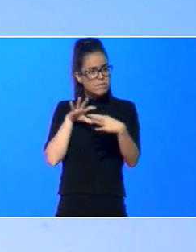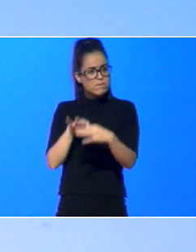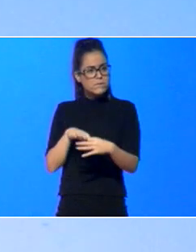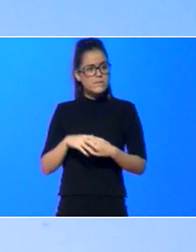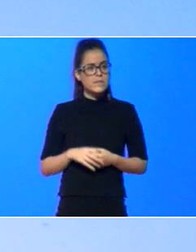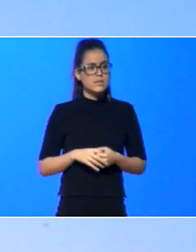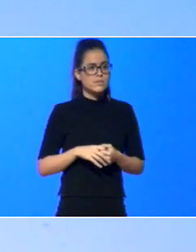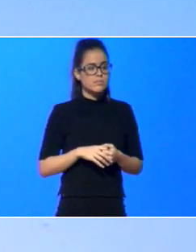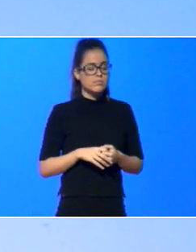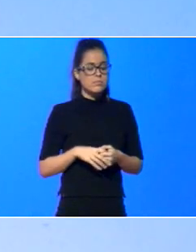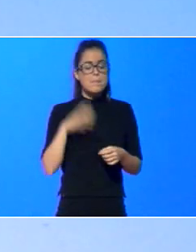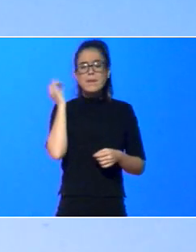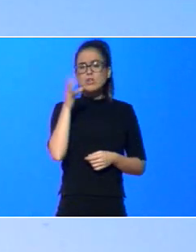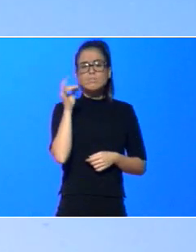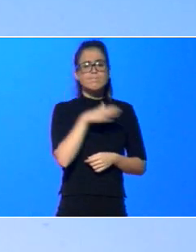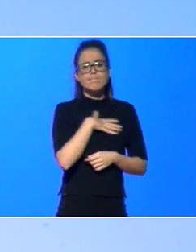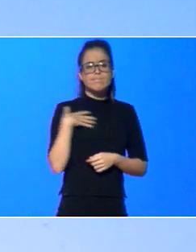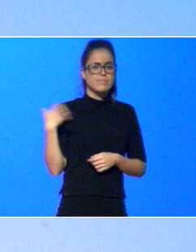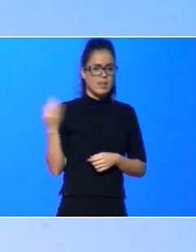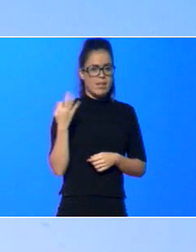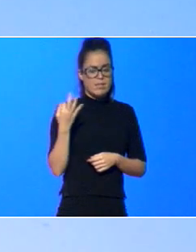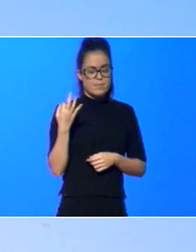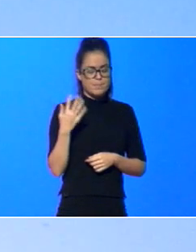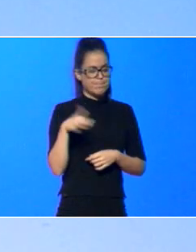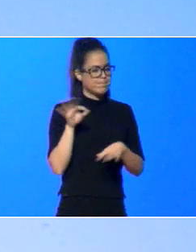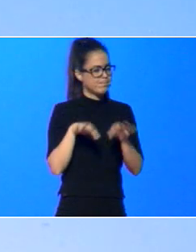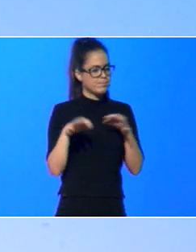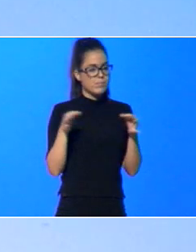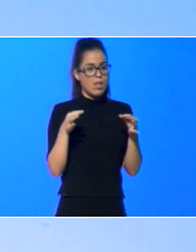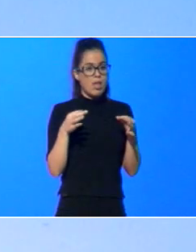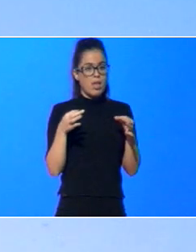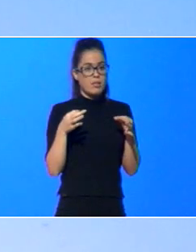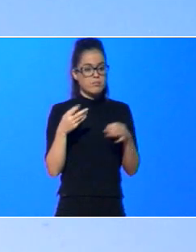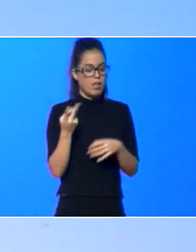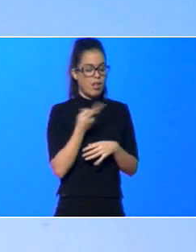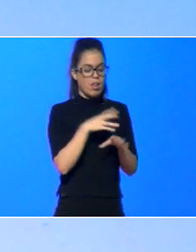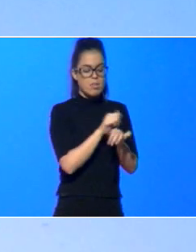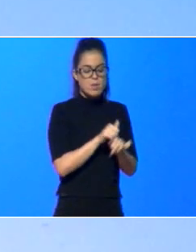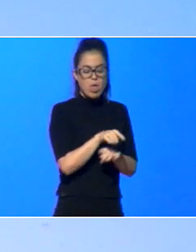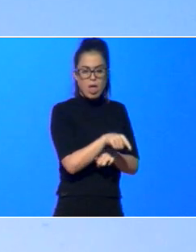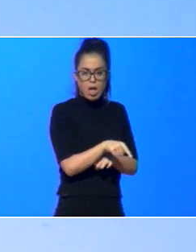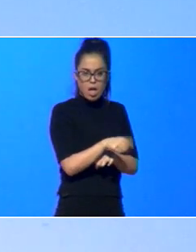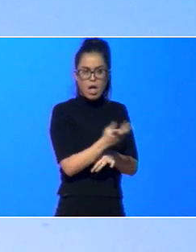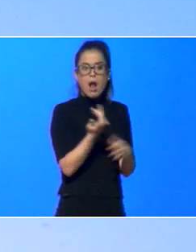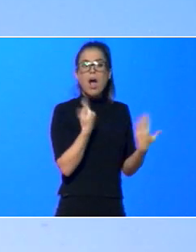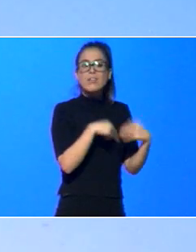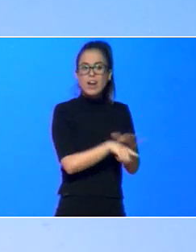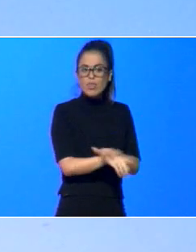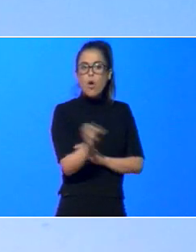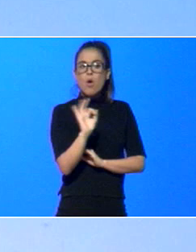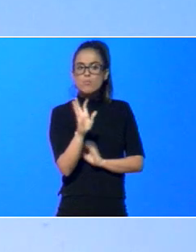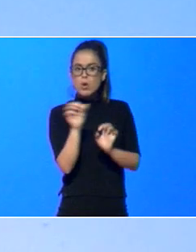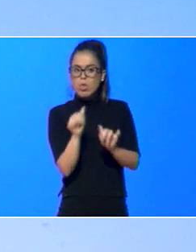pero la convención opta y luego lo subrayaré opta por uno de estos dos modelos y opta por el modelo de la inclusión